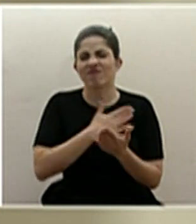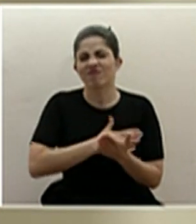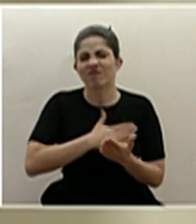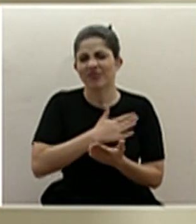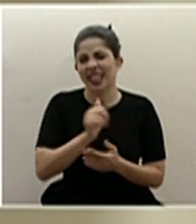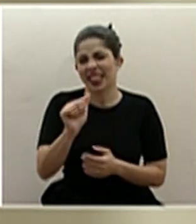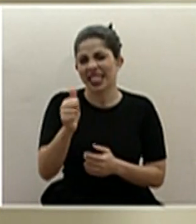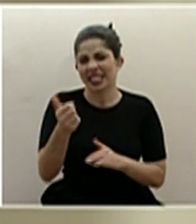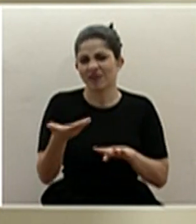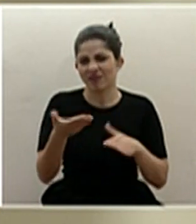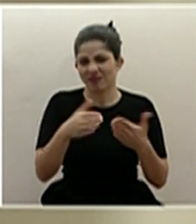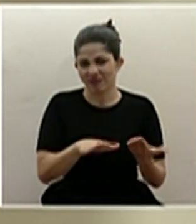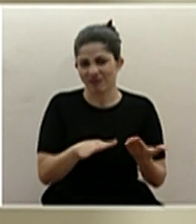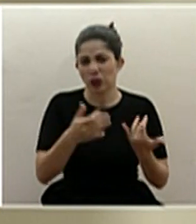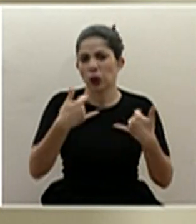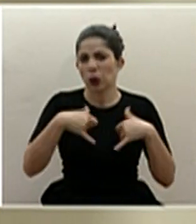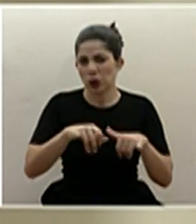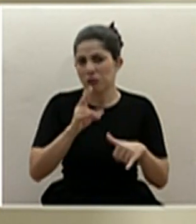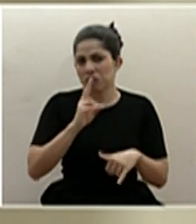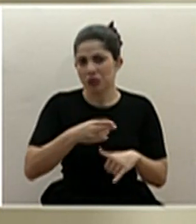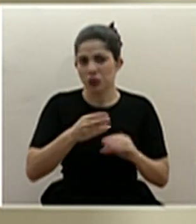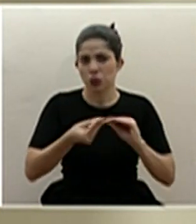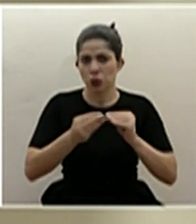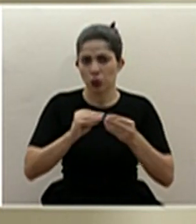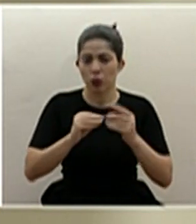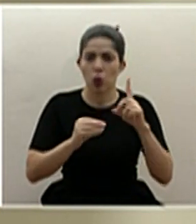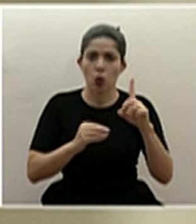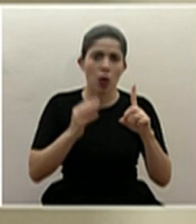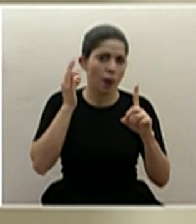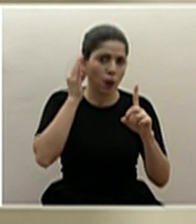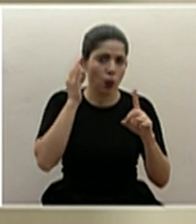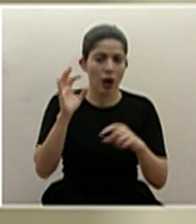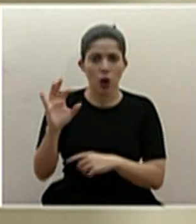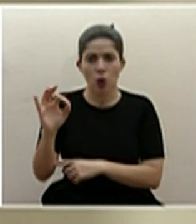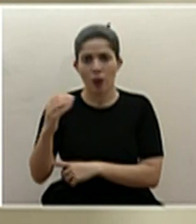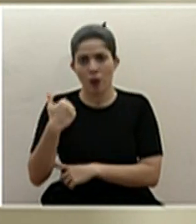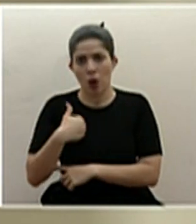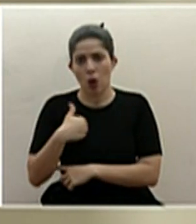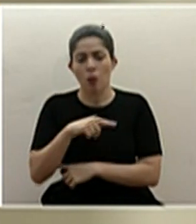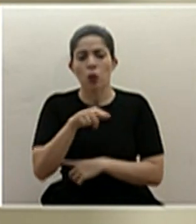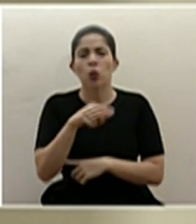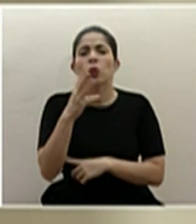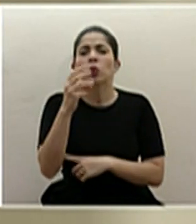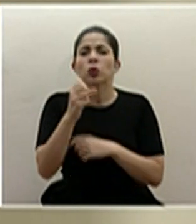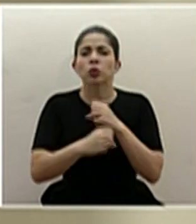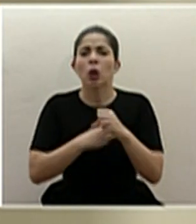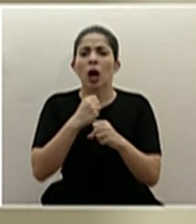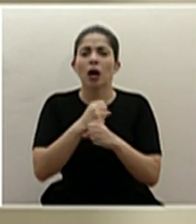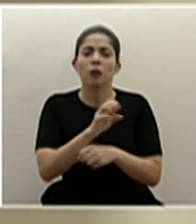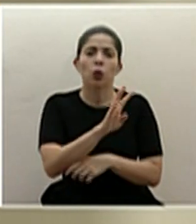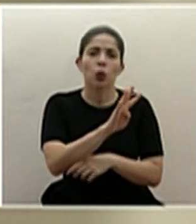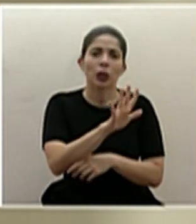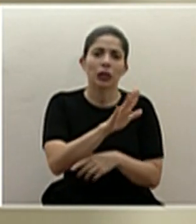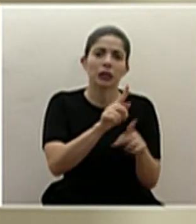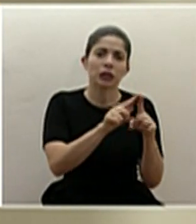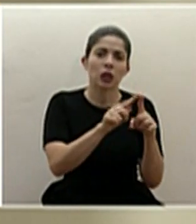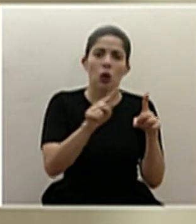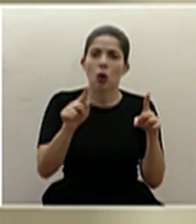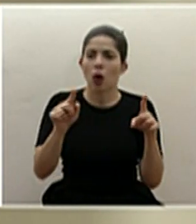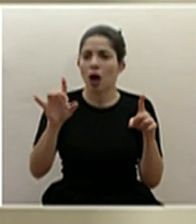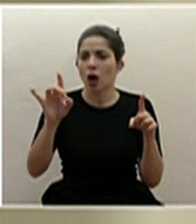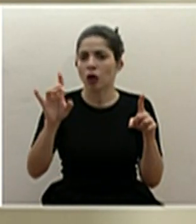10 fallecimientos. Continuamos con esa cifra, una mujer y 9 hombres. El rango de edad va desde los 45 hasta